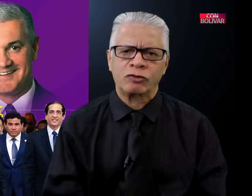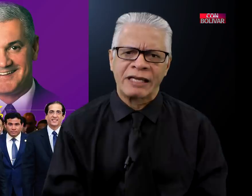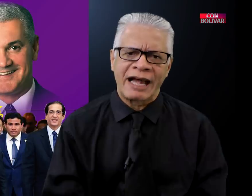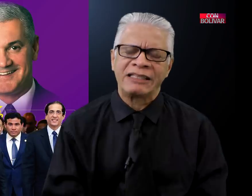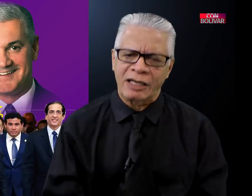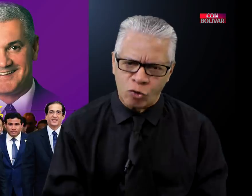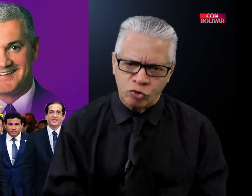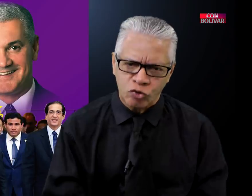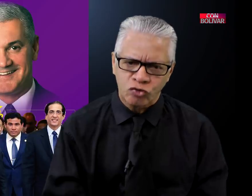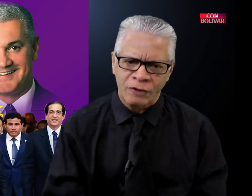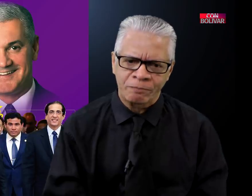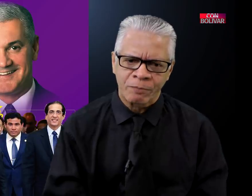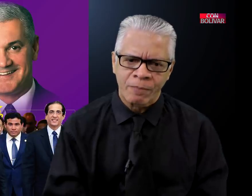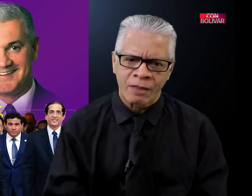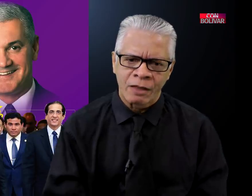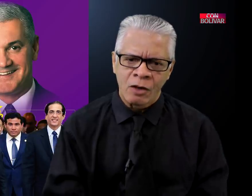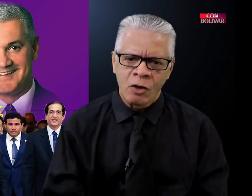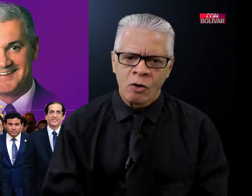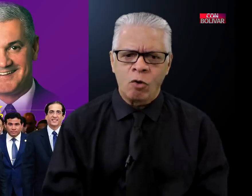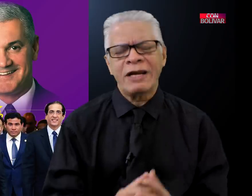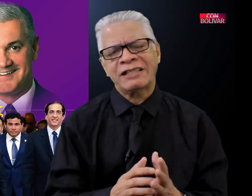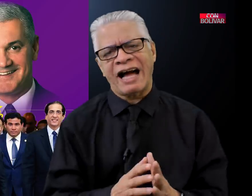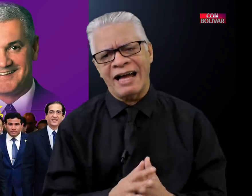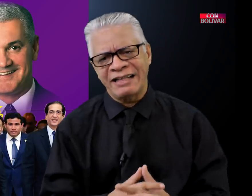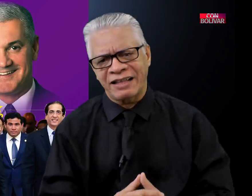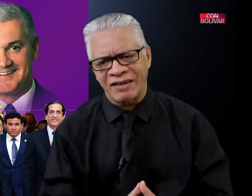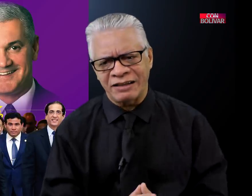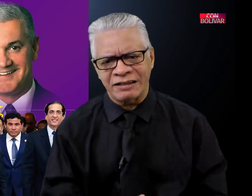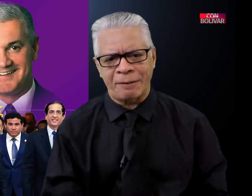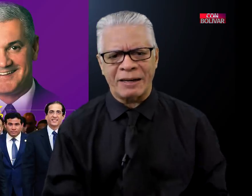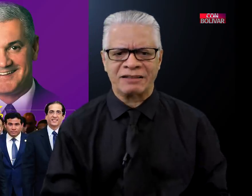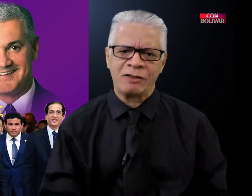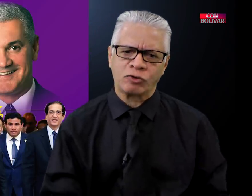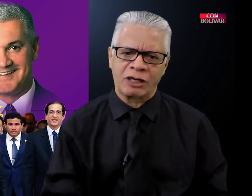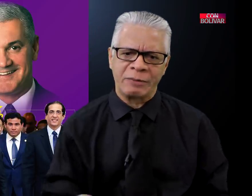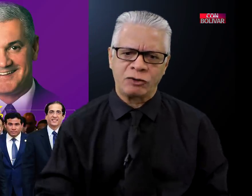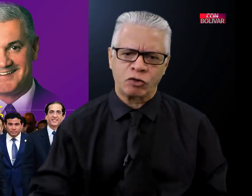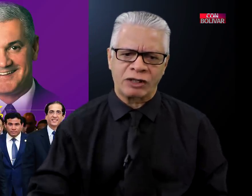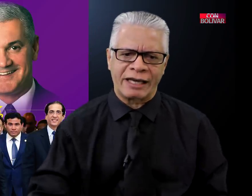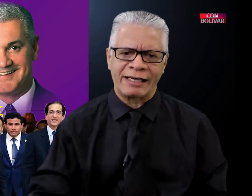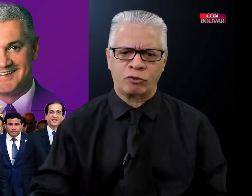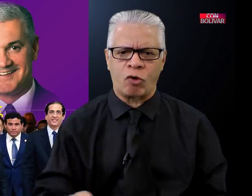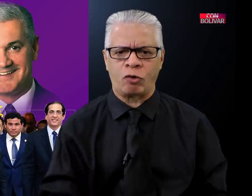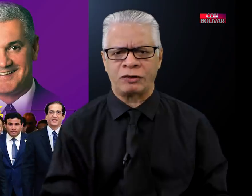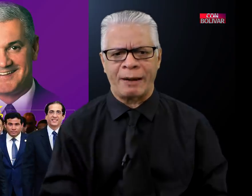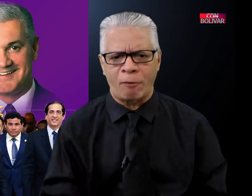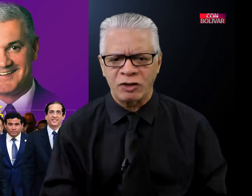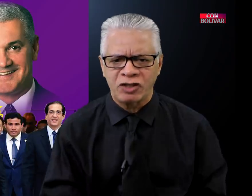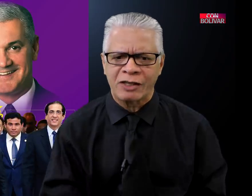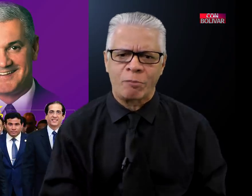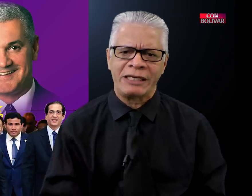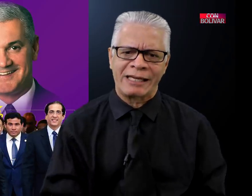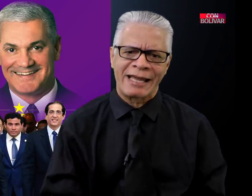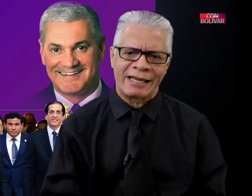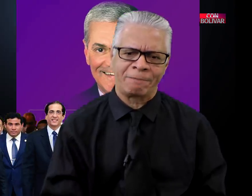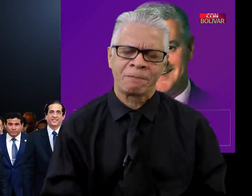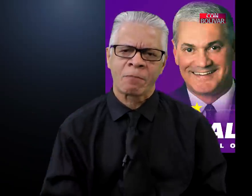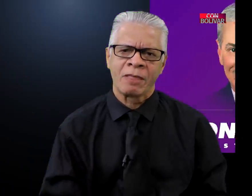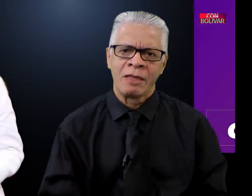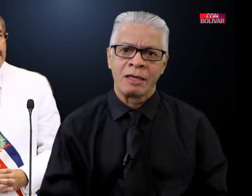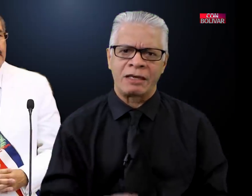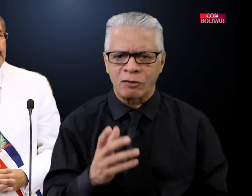Daniel Ortega, entre otros. Un ex agente del desaparecido servicio secreto de la policía